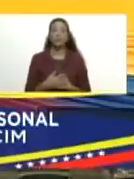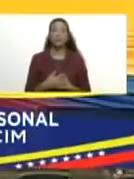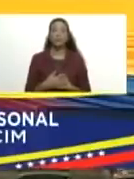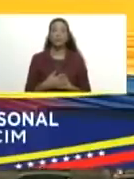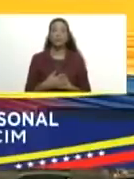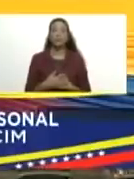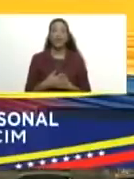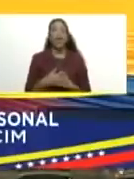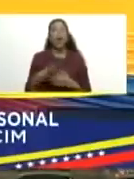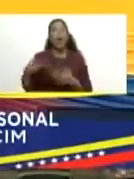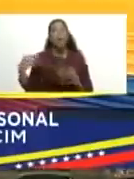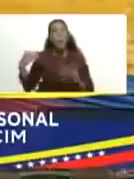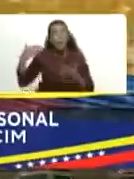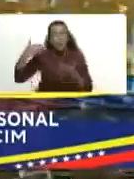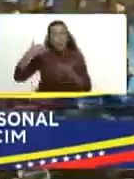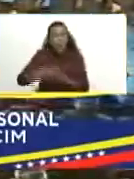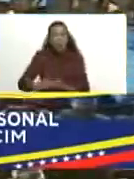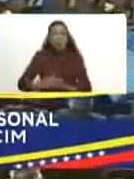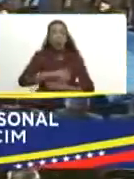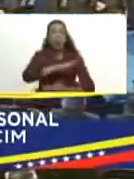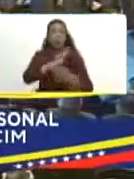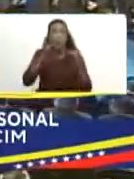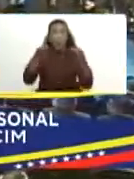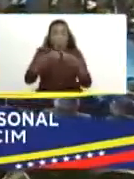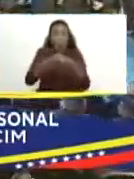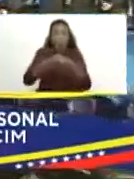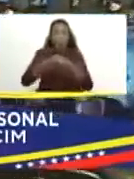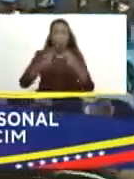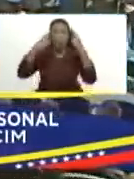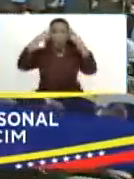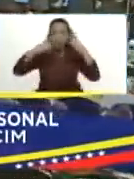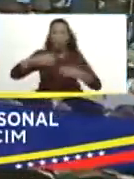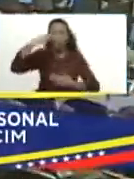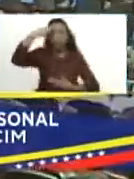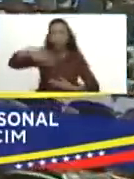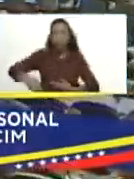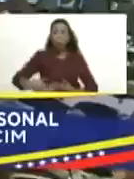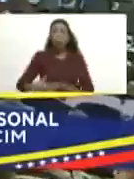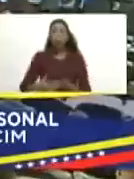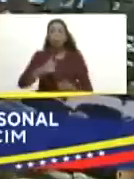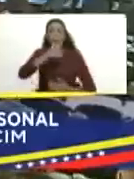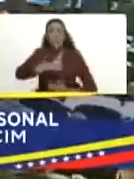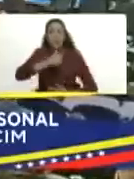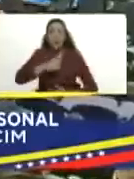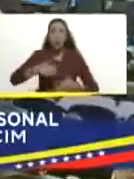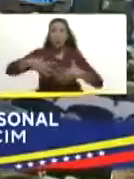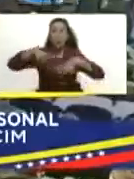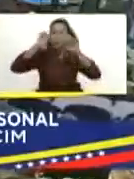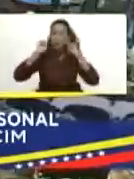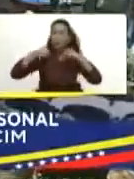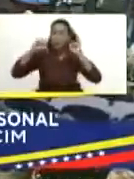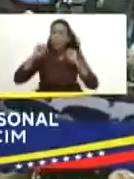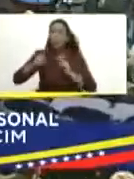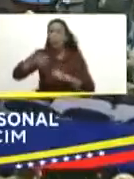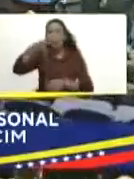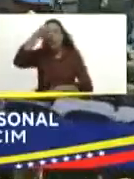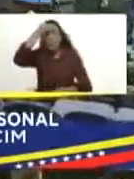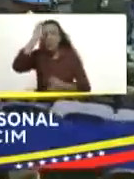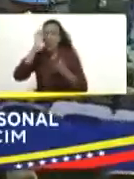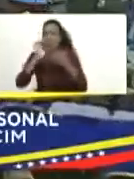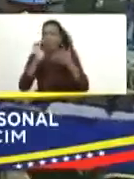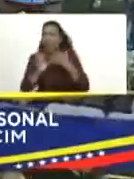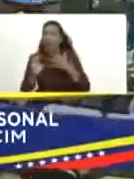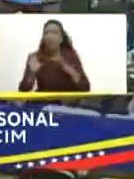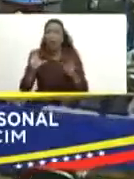Hemos venido construyendo una Fuerza Armada Nacional Bolivariana a prueba de todas las circunstancias, de todos los acontecimientos.